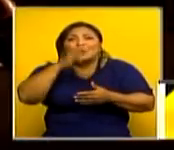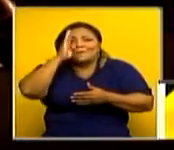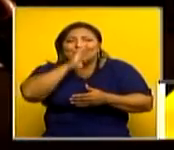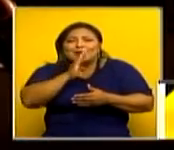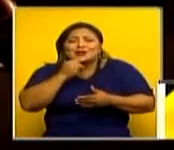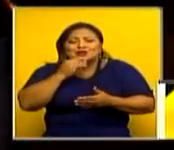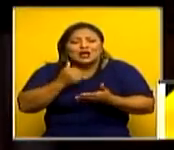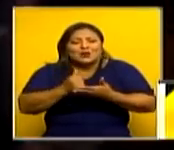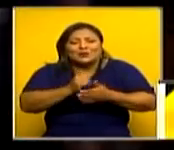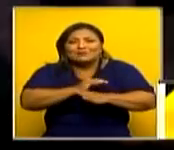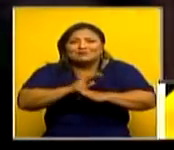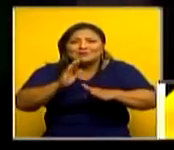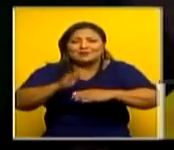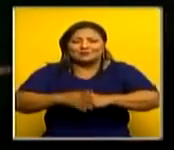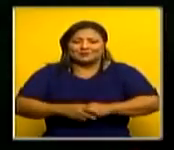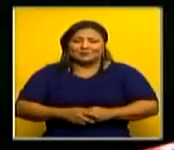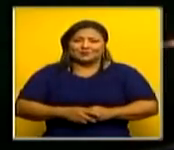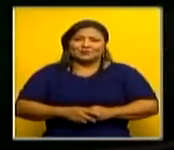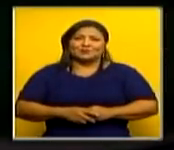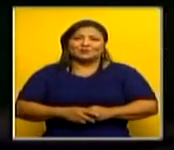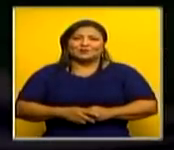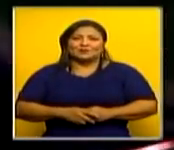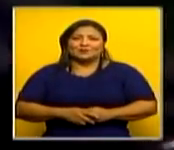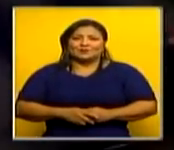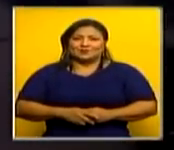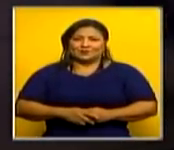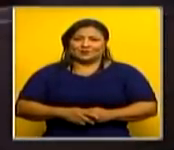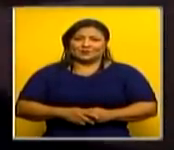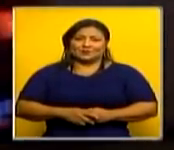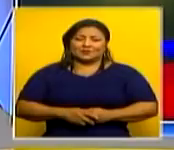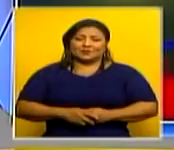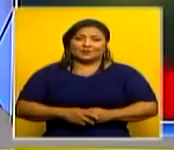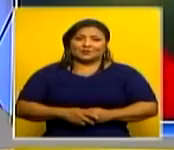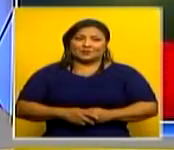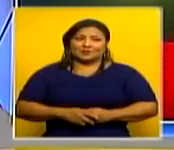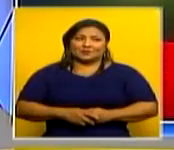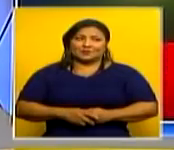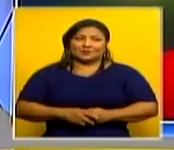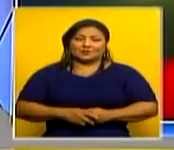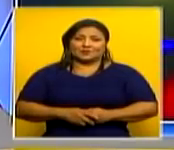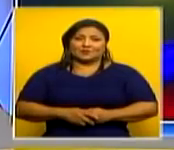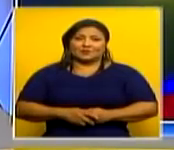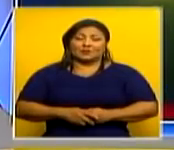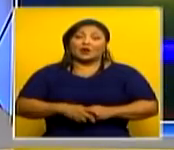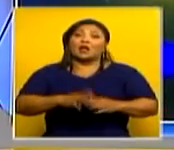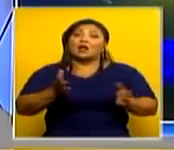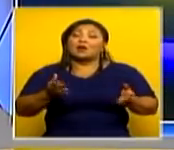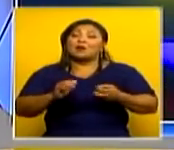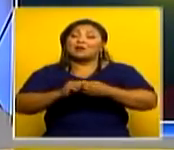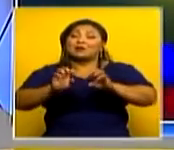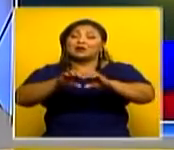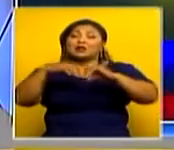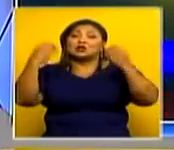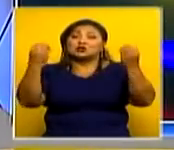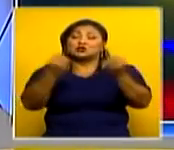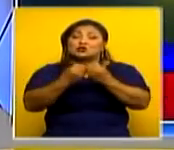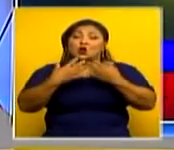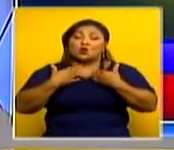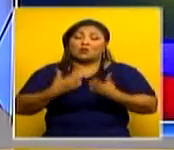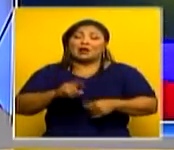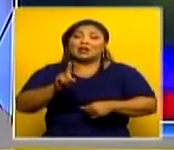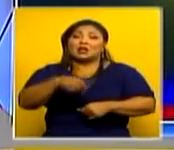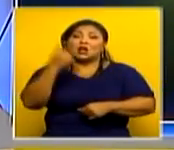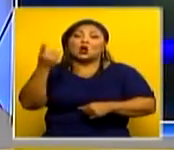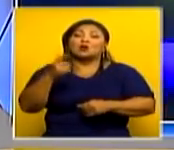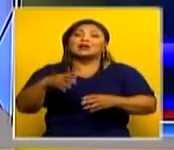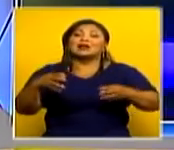bendiciones. Desde Tulcán, Edwin Martínez Cuarán, Noticiero 1. Y esta problemática social y humanitaria tiene otras aristas. La